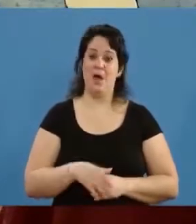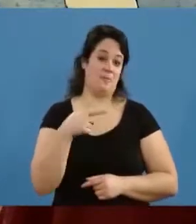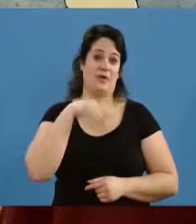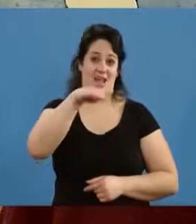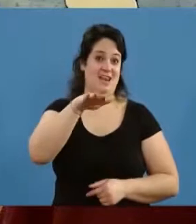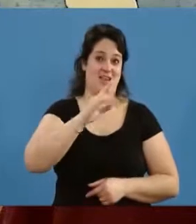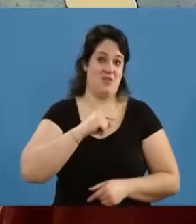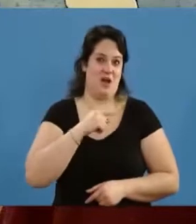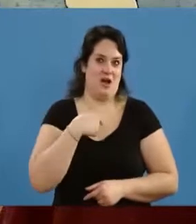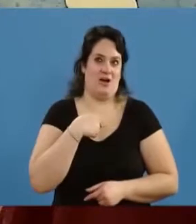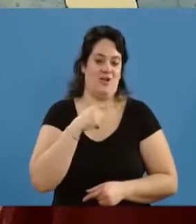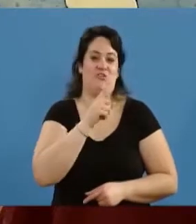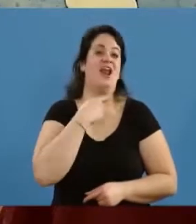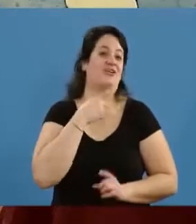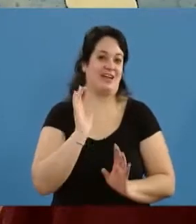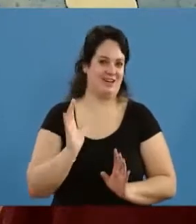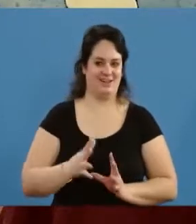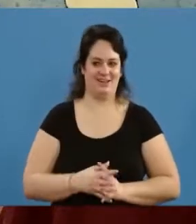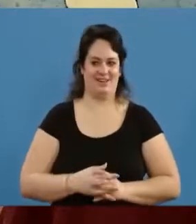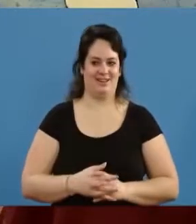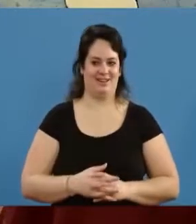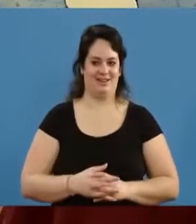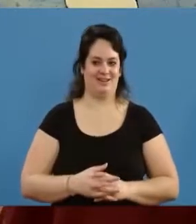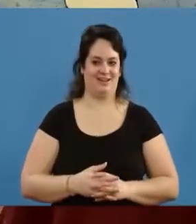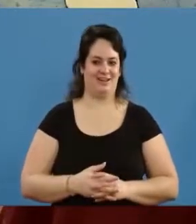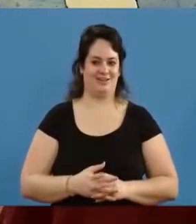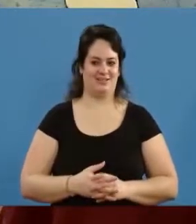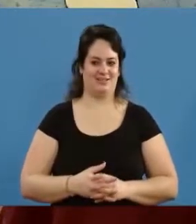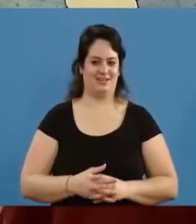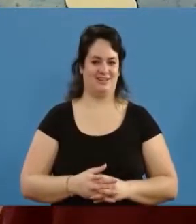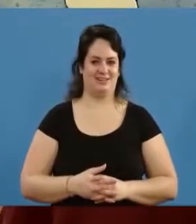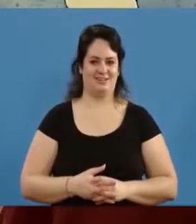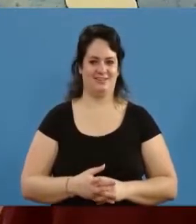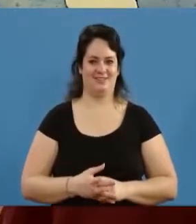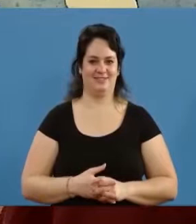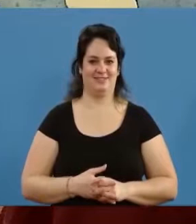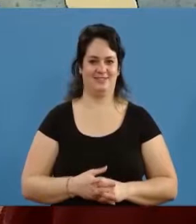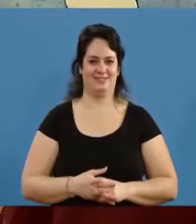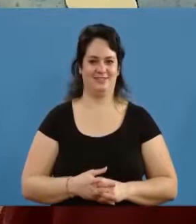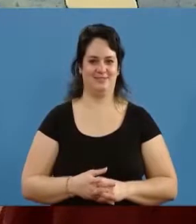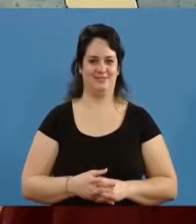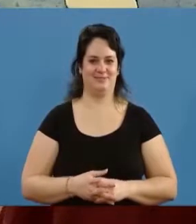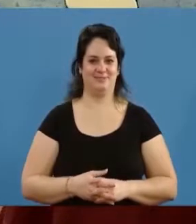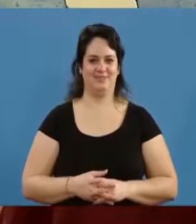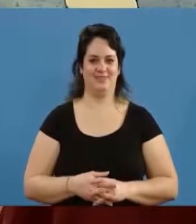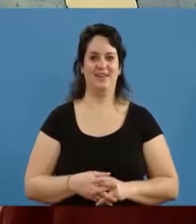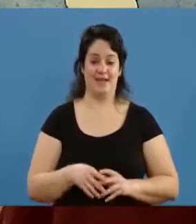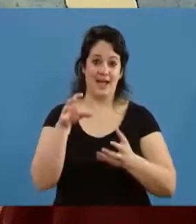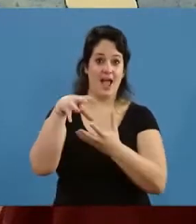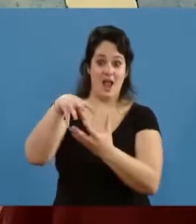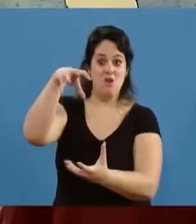Tomás esperaba. No era Tomás. No, perdón, perdón. No era lo que Tomás esperaba. El